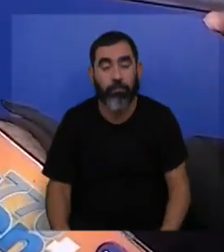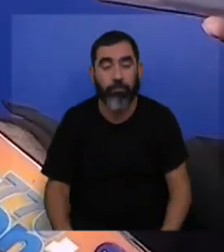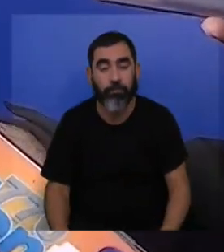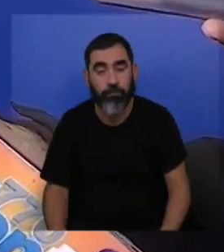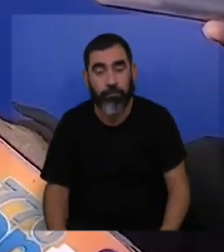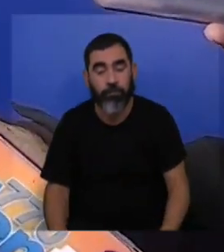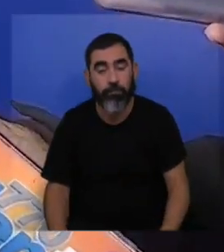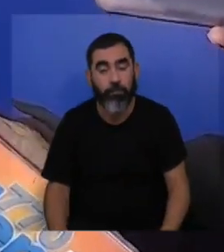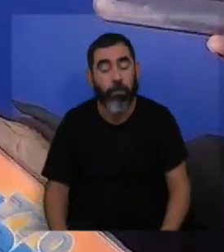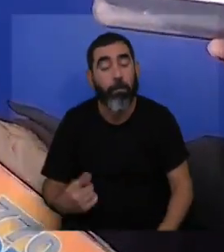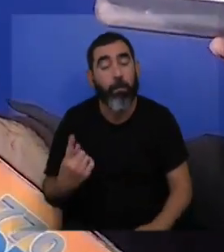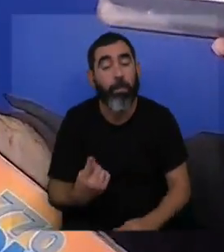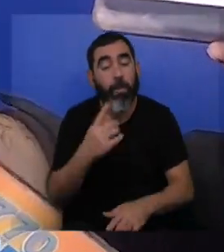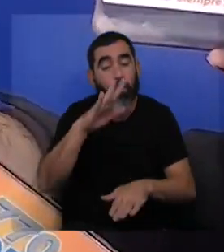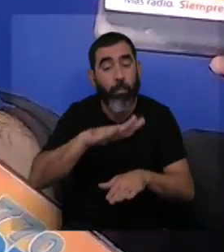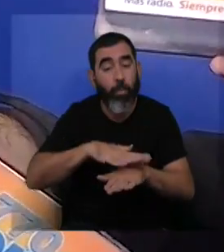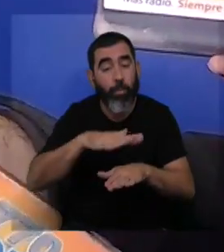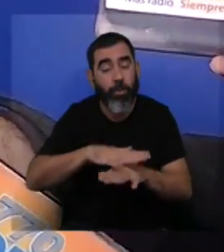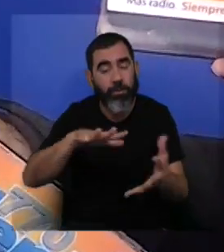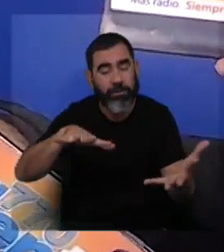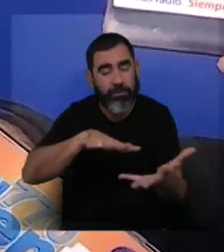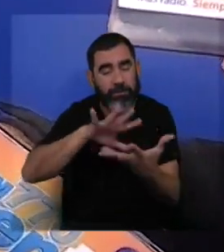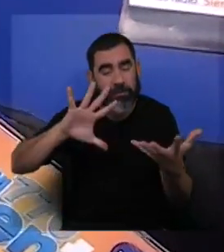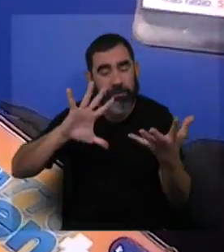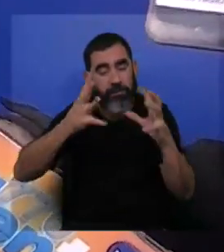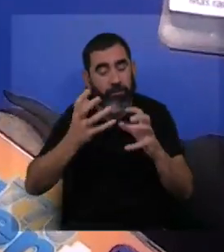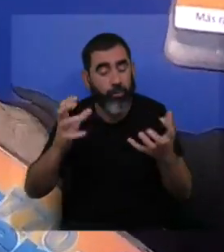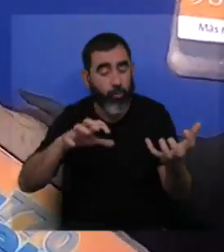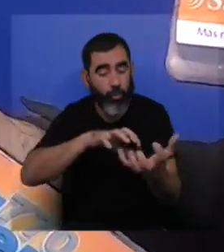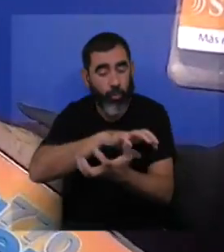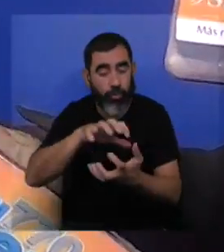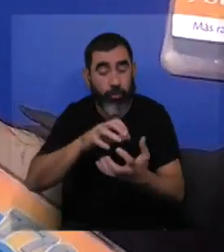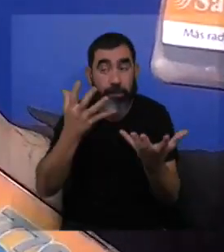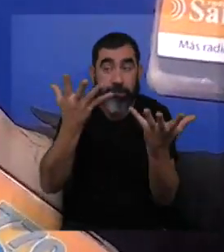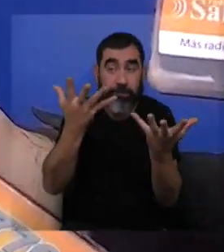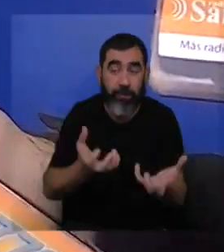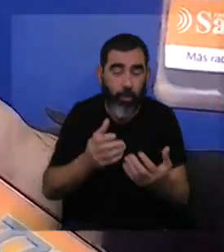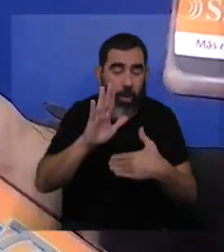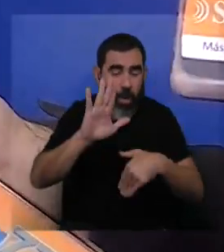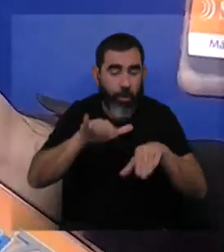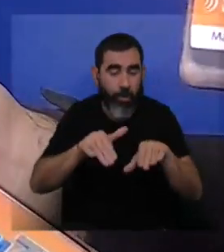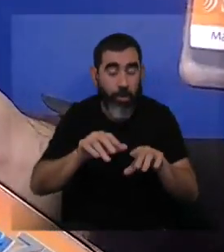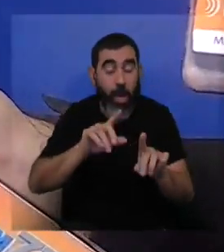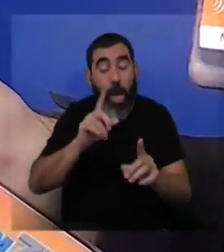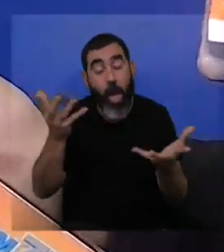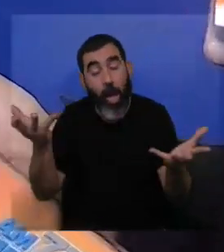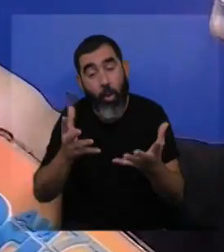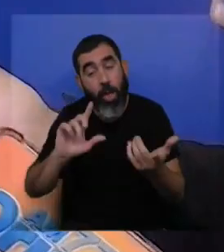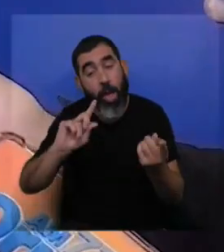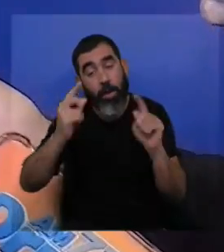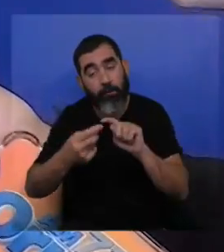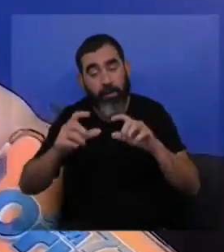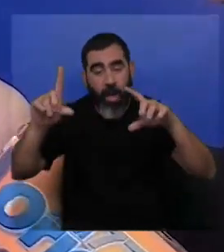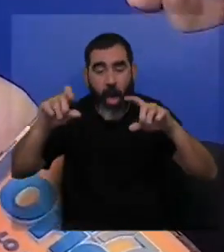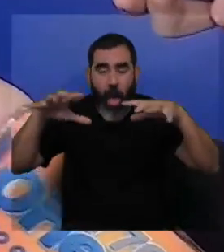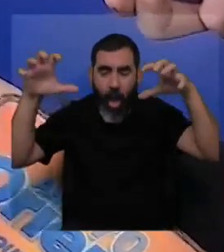Hemos estado desde el principio de la administración con una circunstancia climática adversa, sea por sequía en casi todos los casos. Ahora es por exceso de